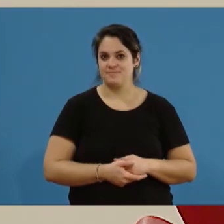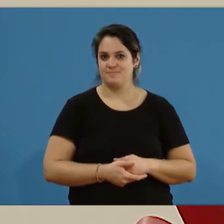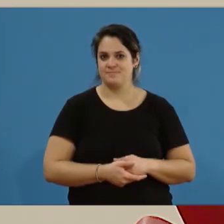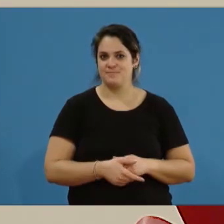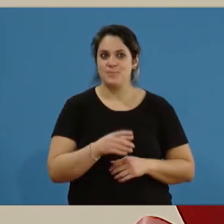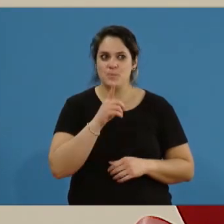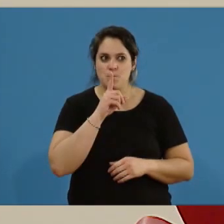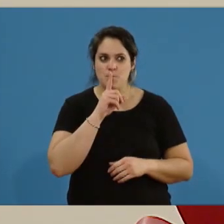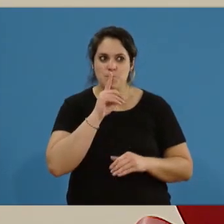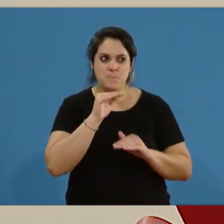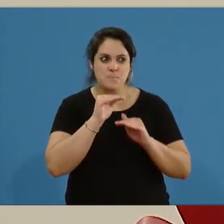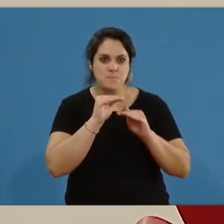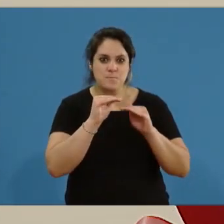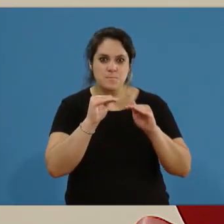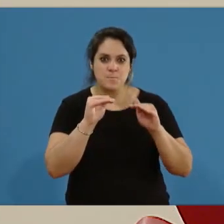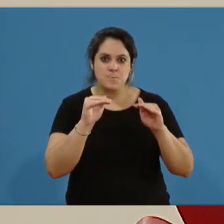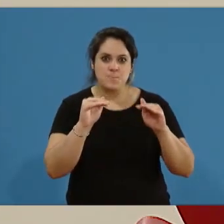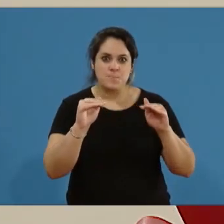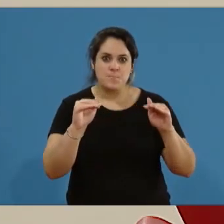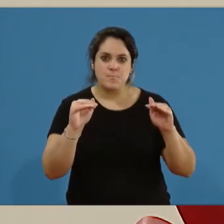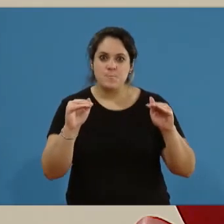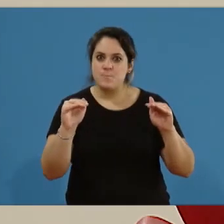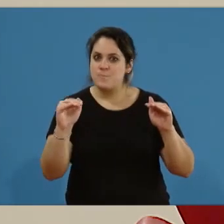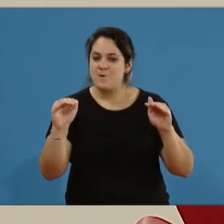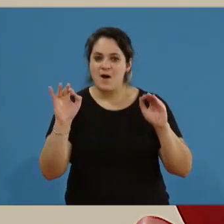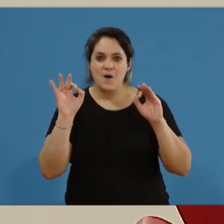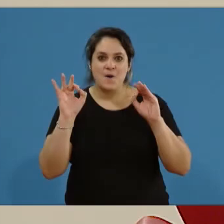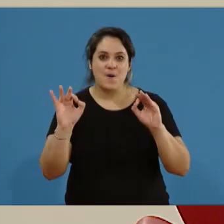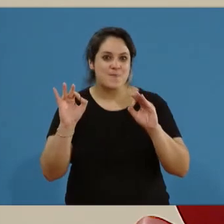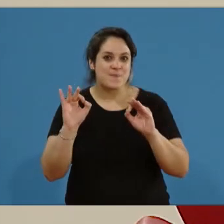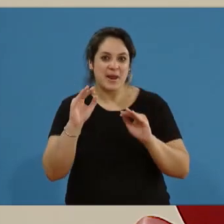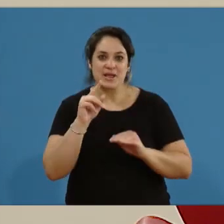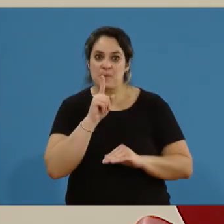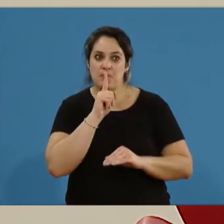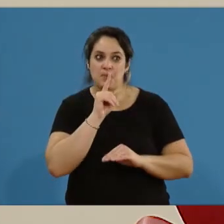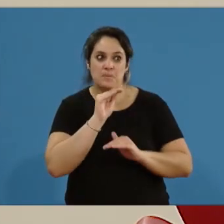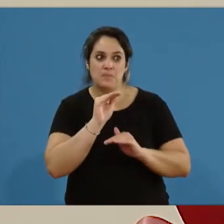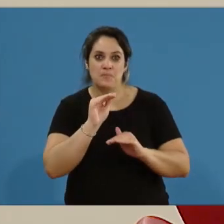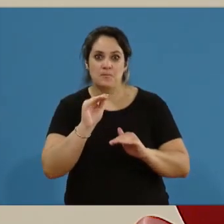Más silencio. Silencio que presta atención al otro silencio.